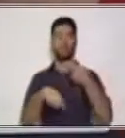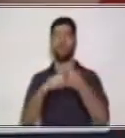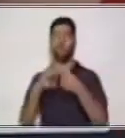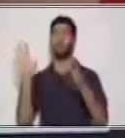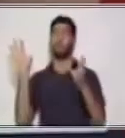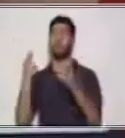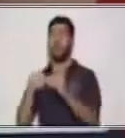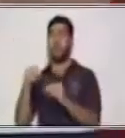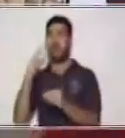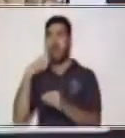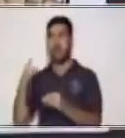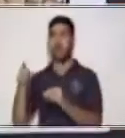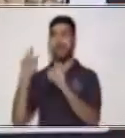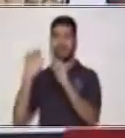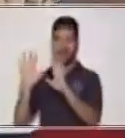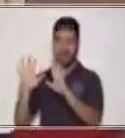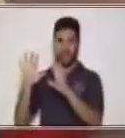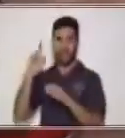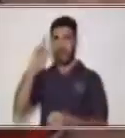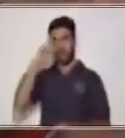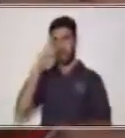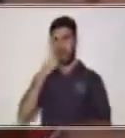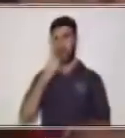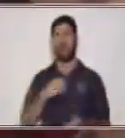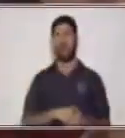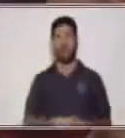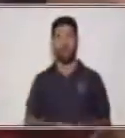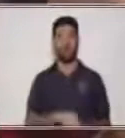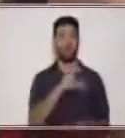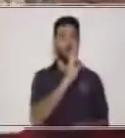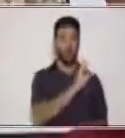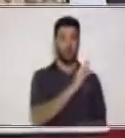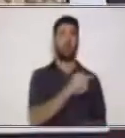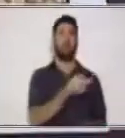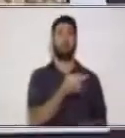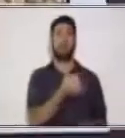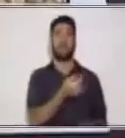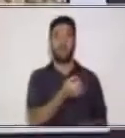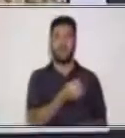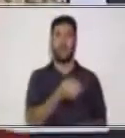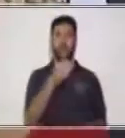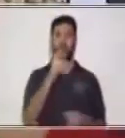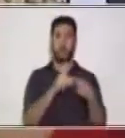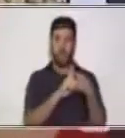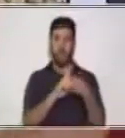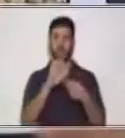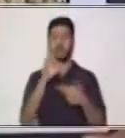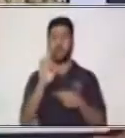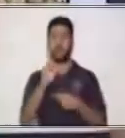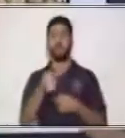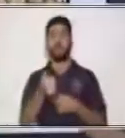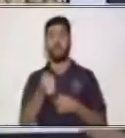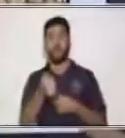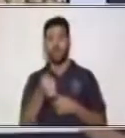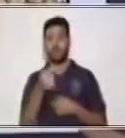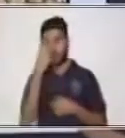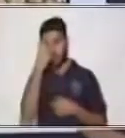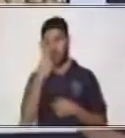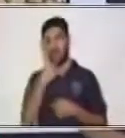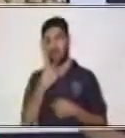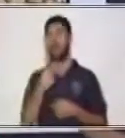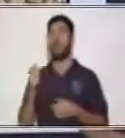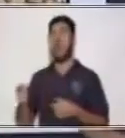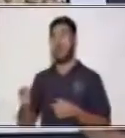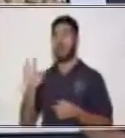10 centavos. Una moneda de 25 centavos y otra moneda de 25 nos va a dar